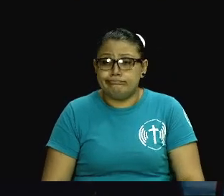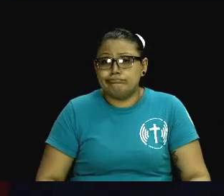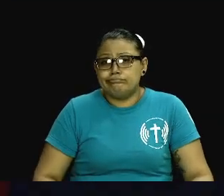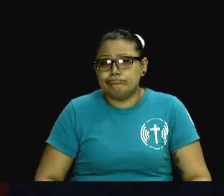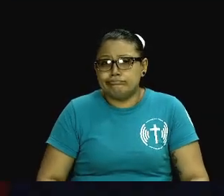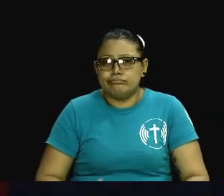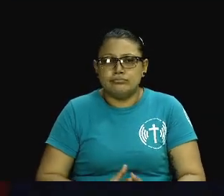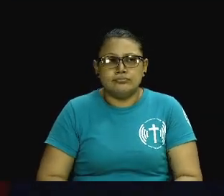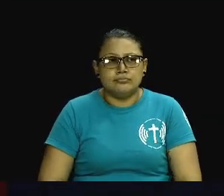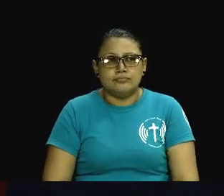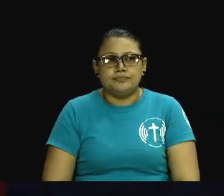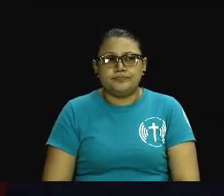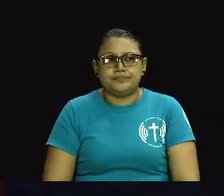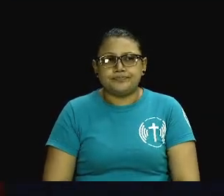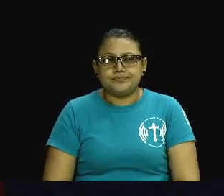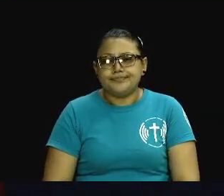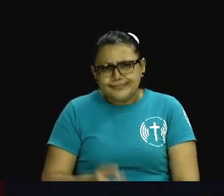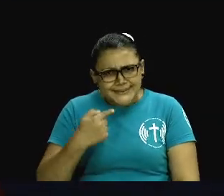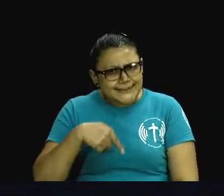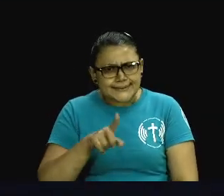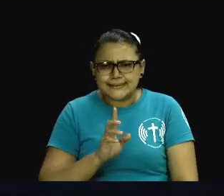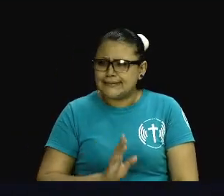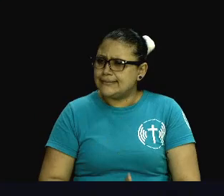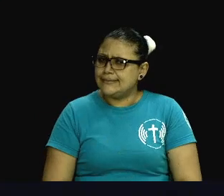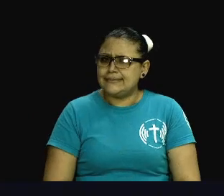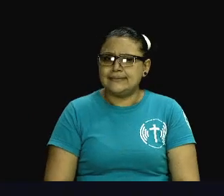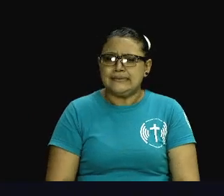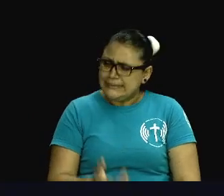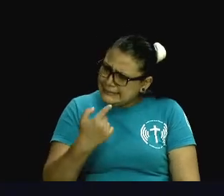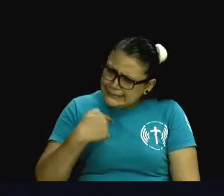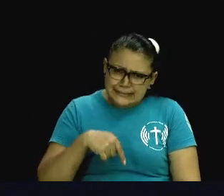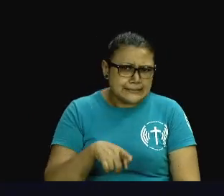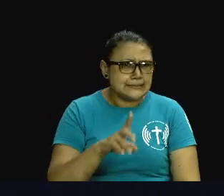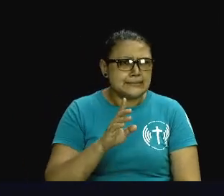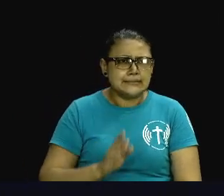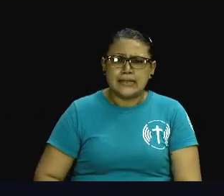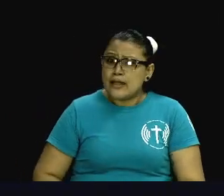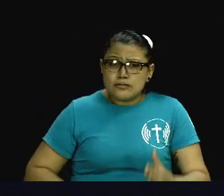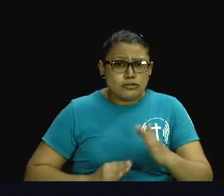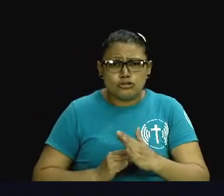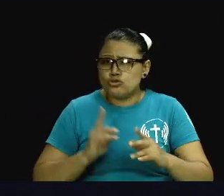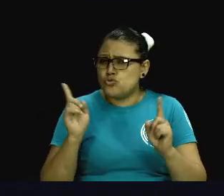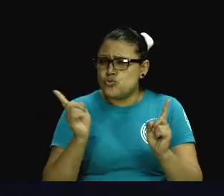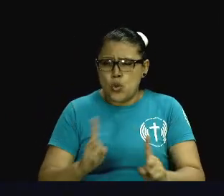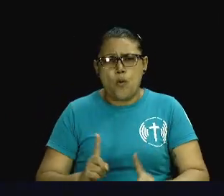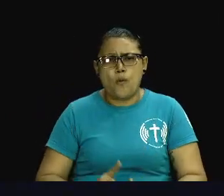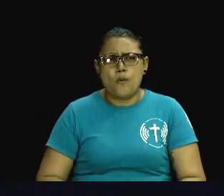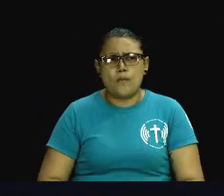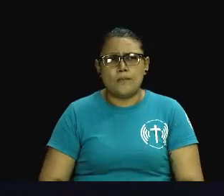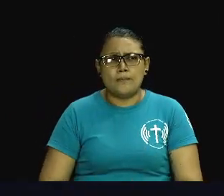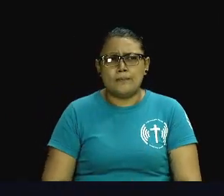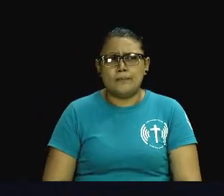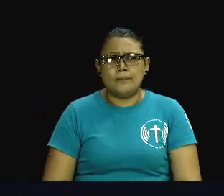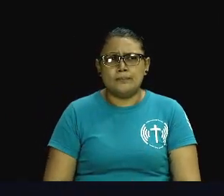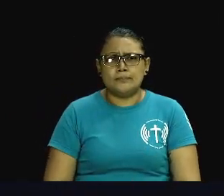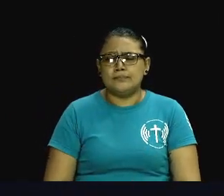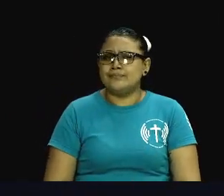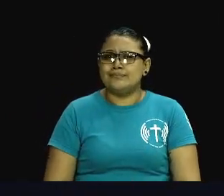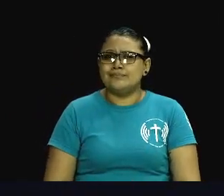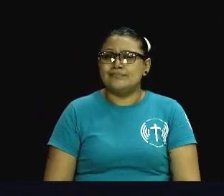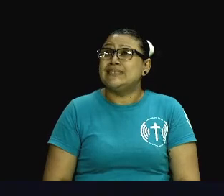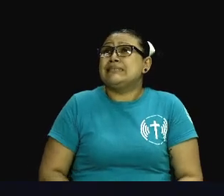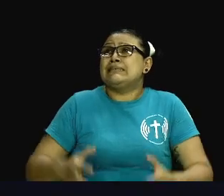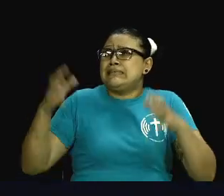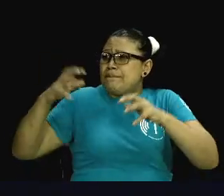tarde sigue sigue no te detengas el milagro no he llegado aún